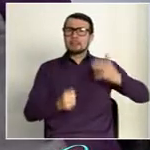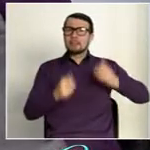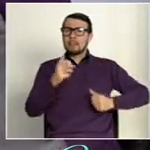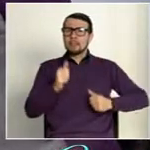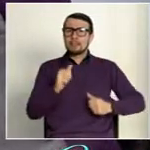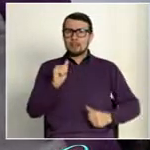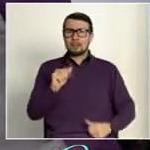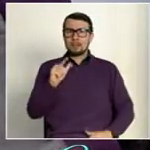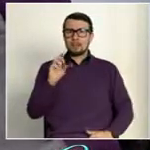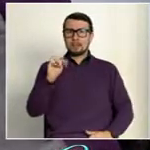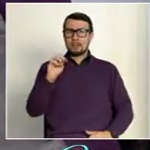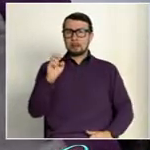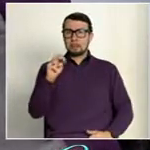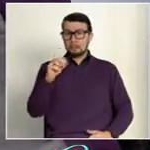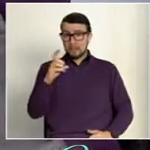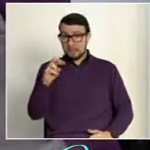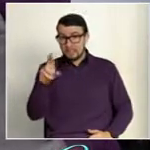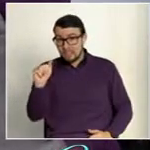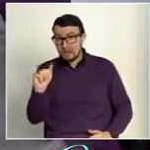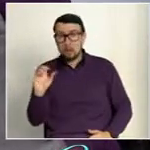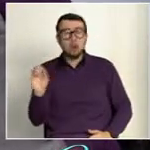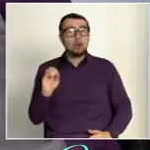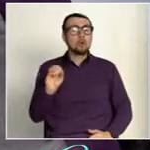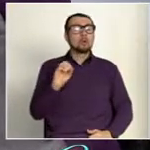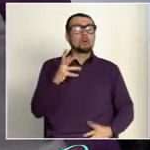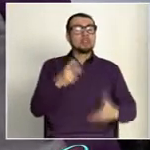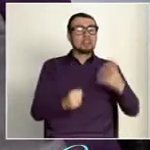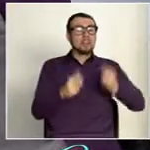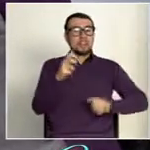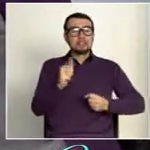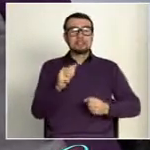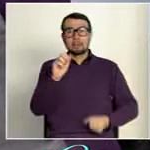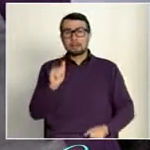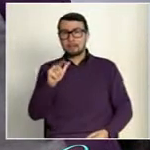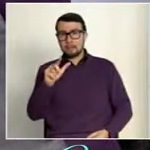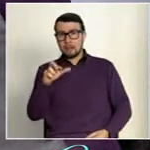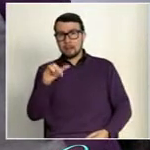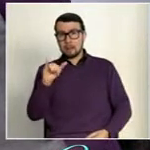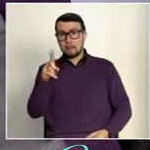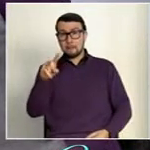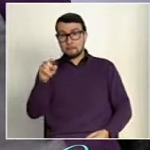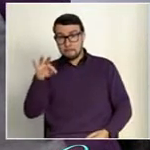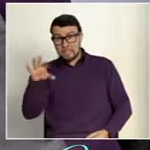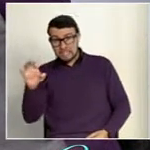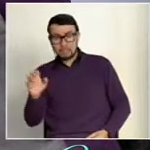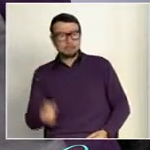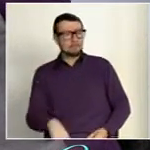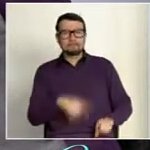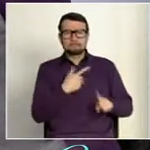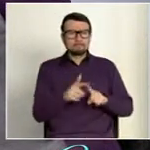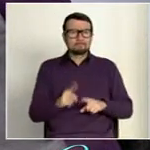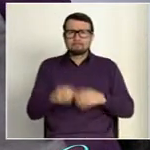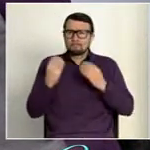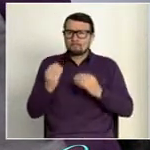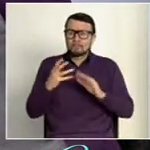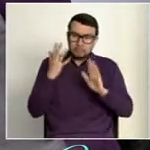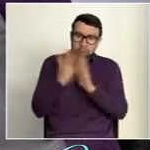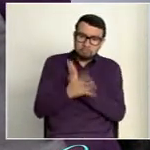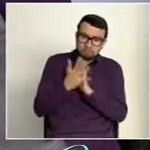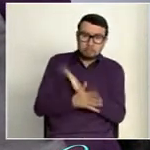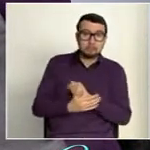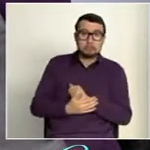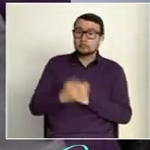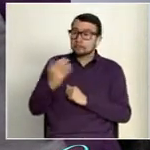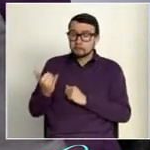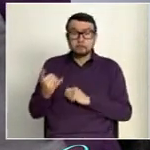pollo. Bueno, estamos montando una serie de videos, además de muchos artículos, que a propósito, en el diario